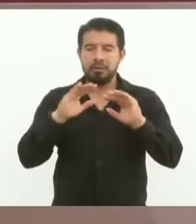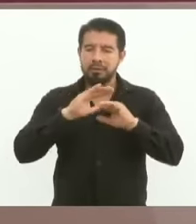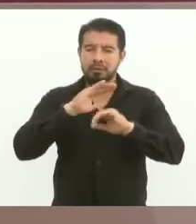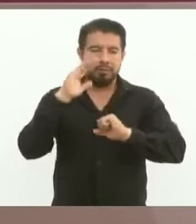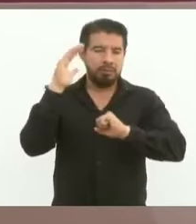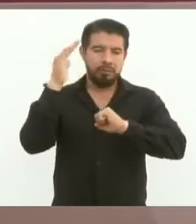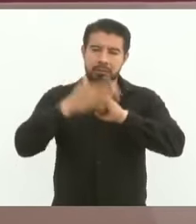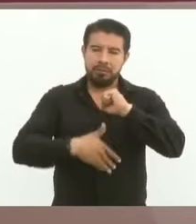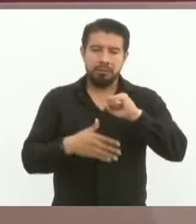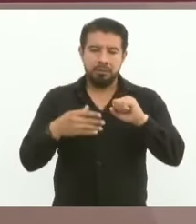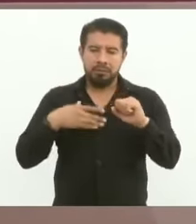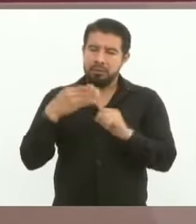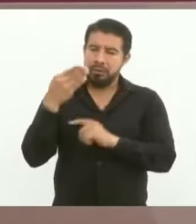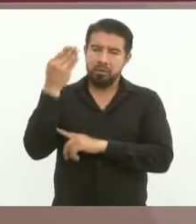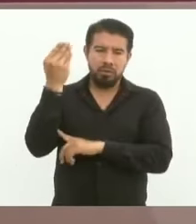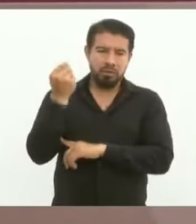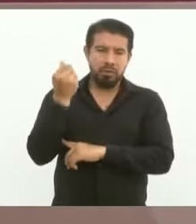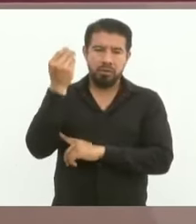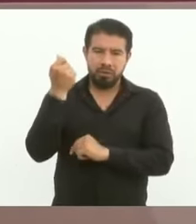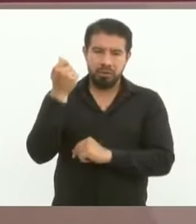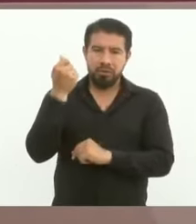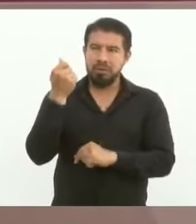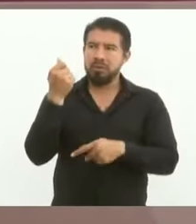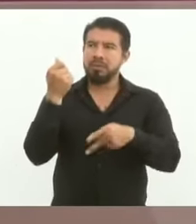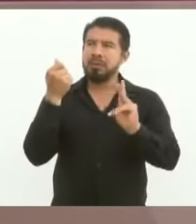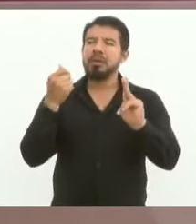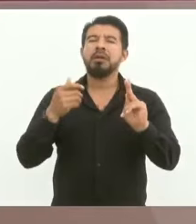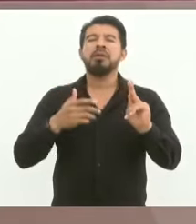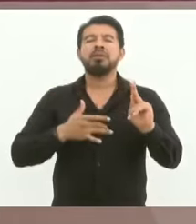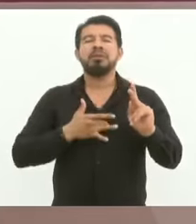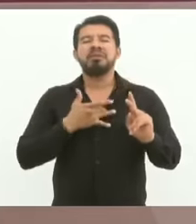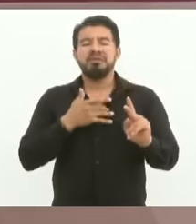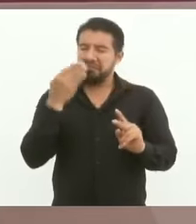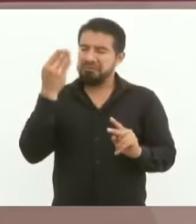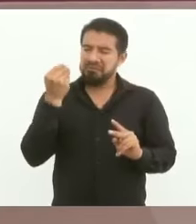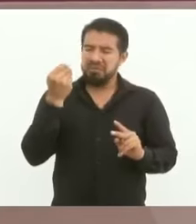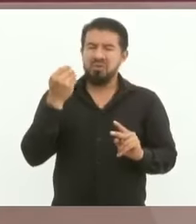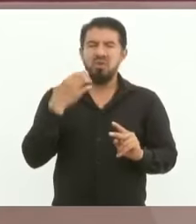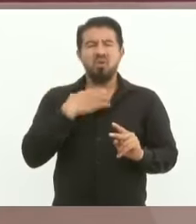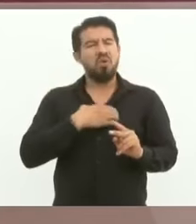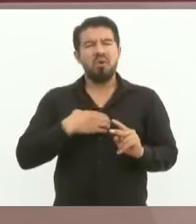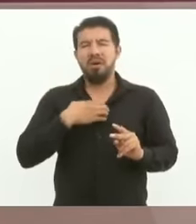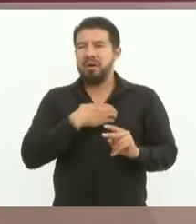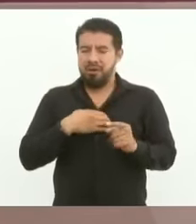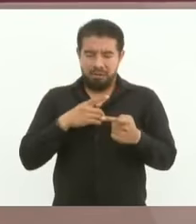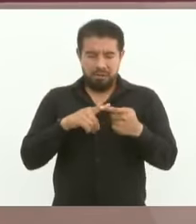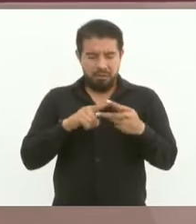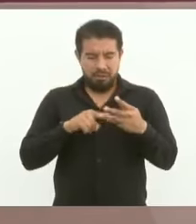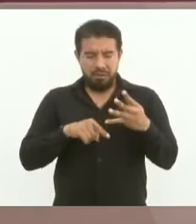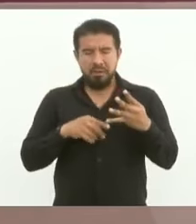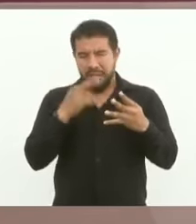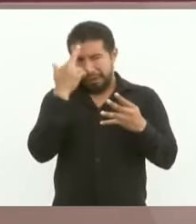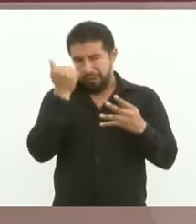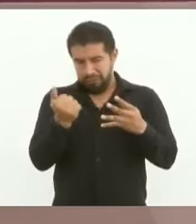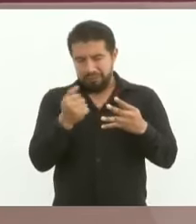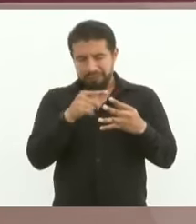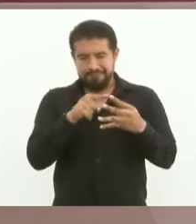compañero, ya me jubilo, pero me voy muy contento por varias razones. Primero, porque